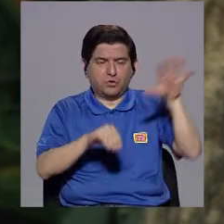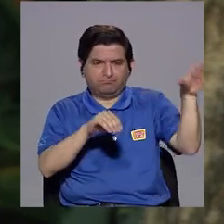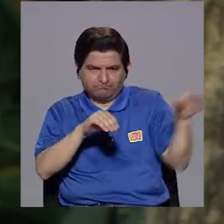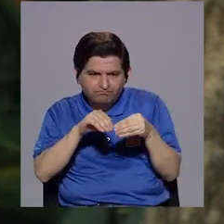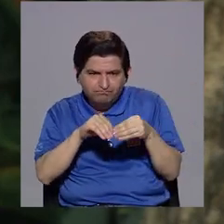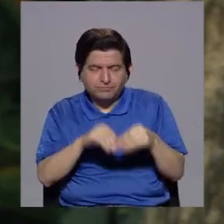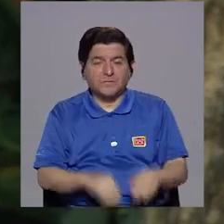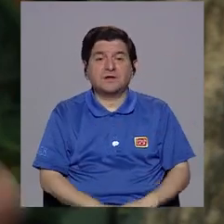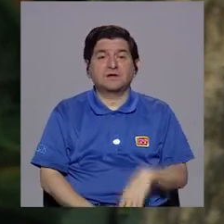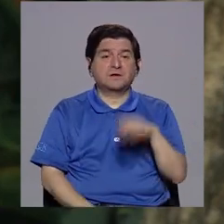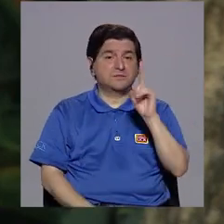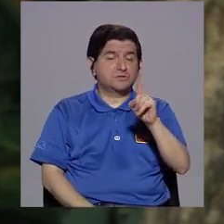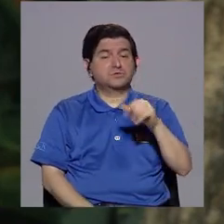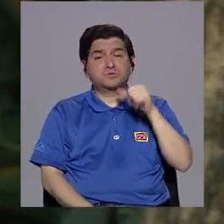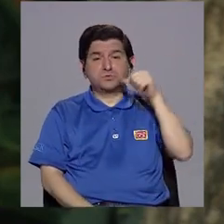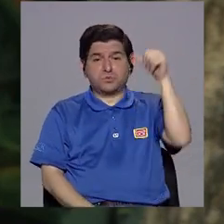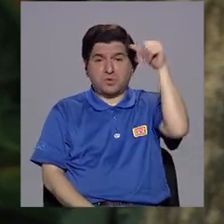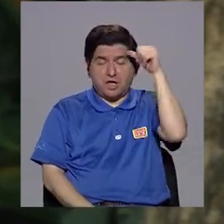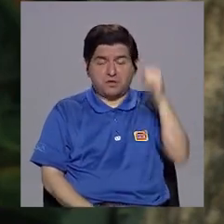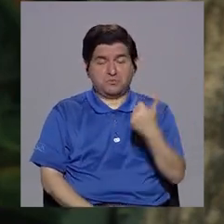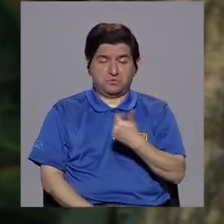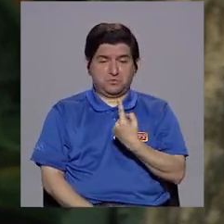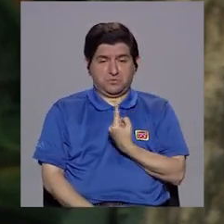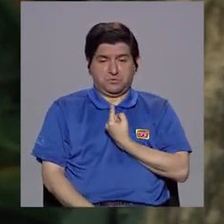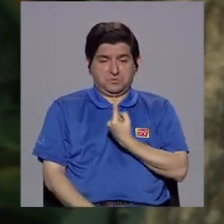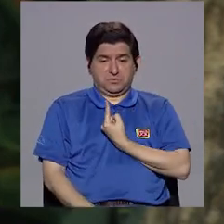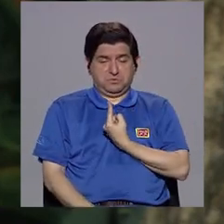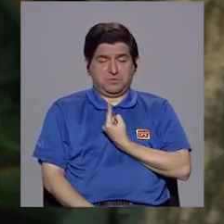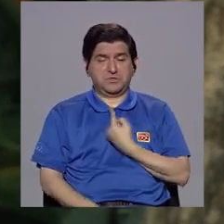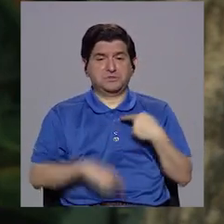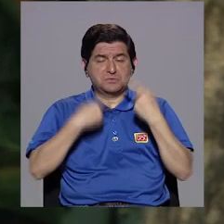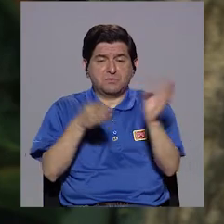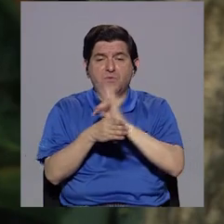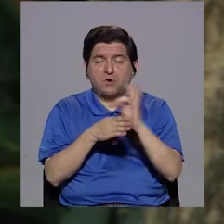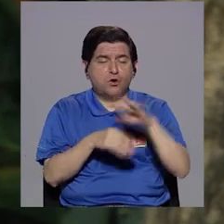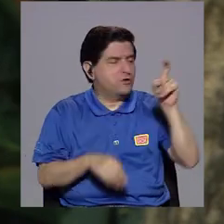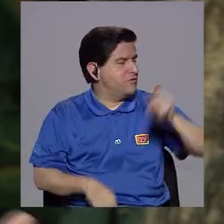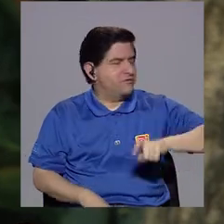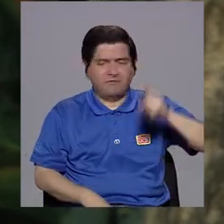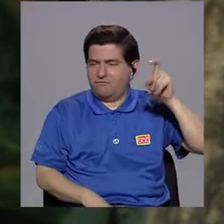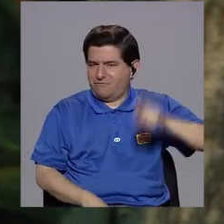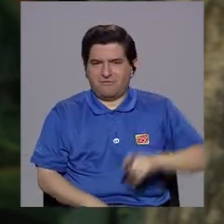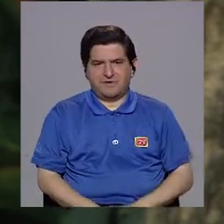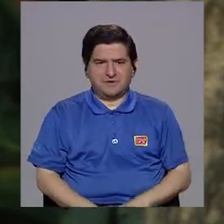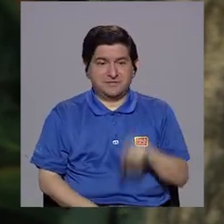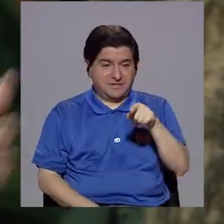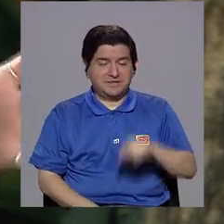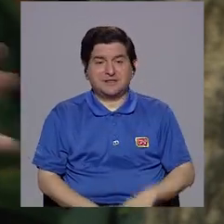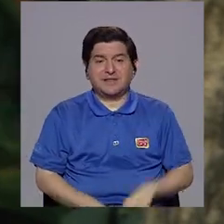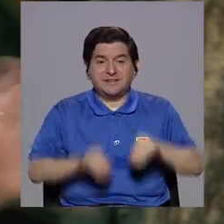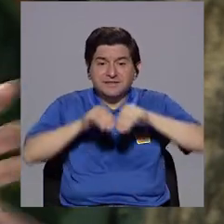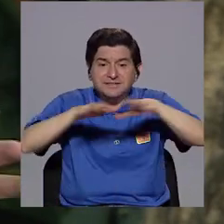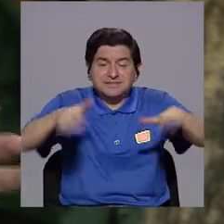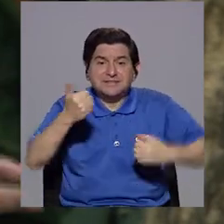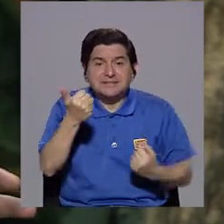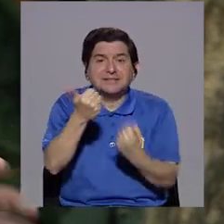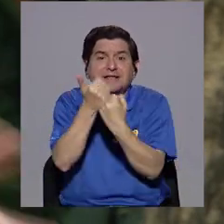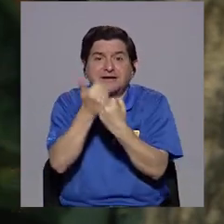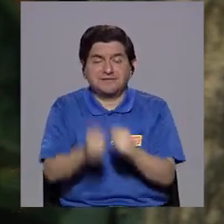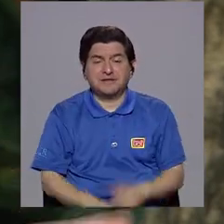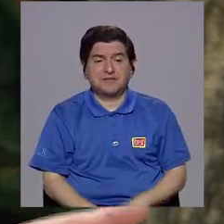se incorporan. Cuando es un adulto que viene por sí solo a terapia y que no necesita de esta red de